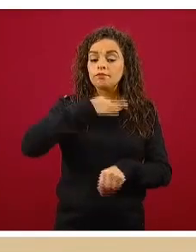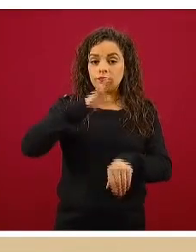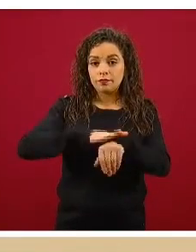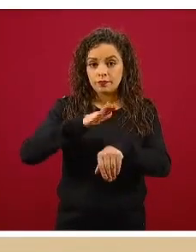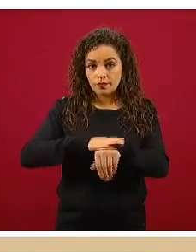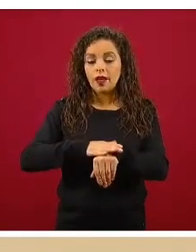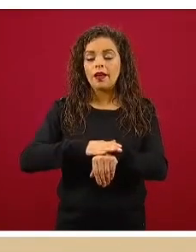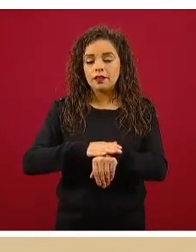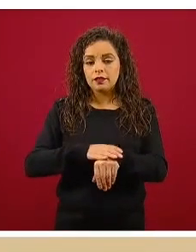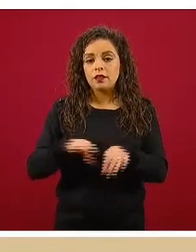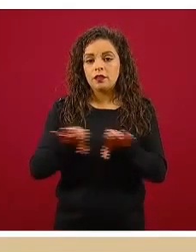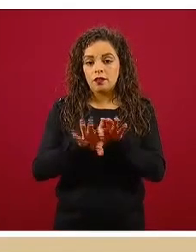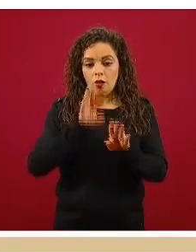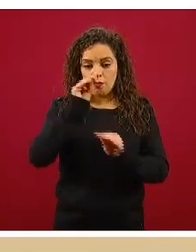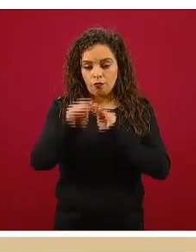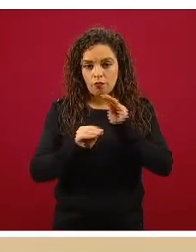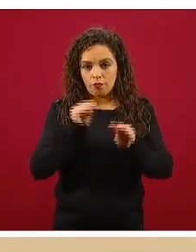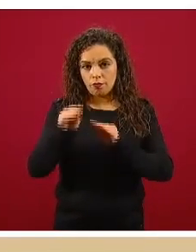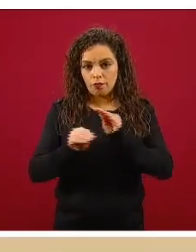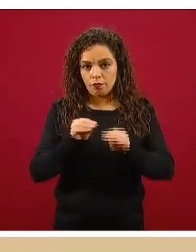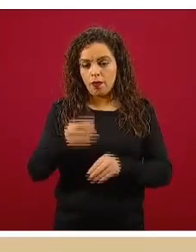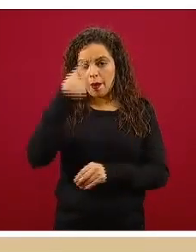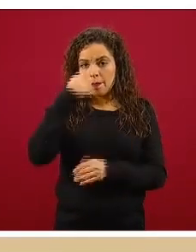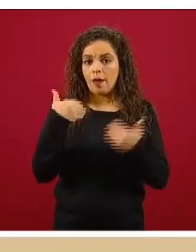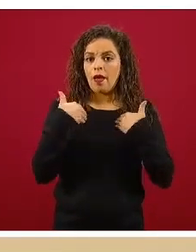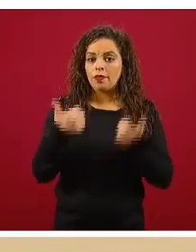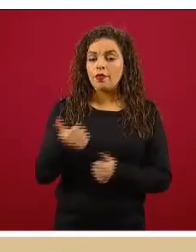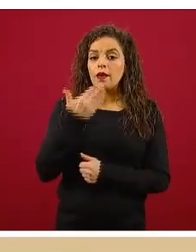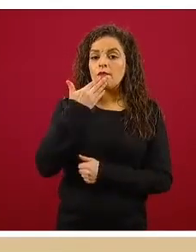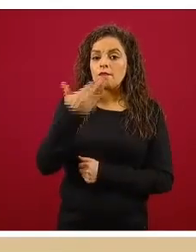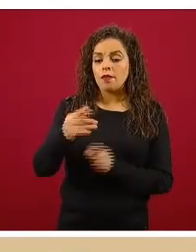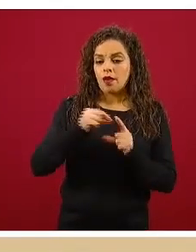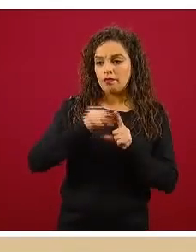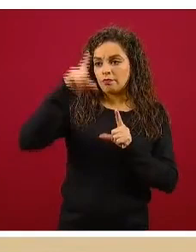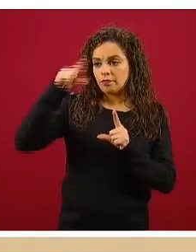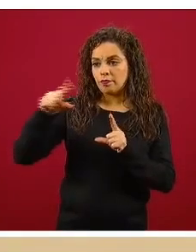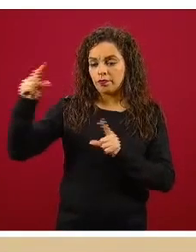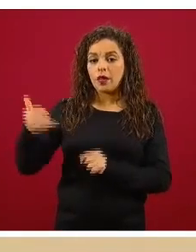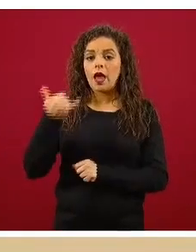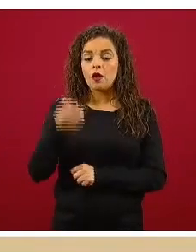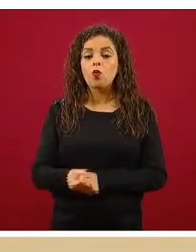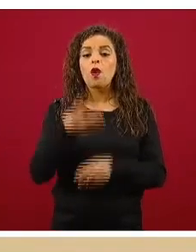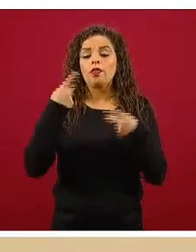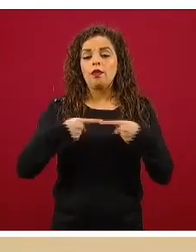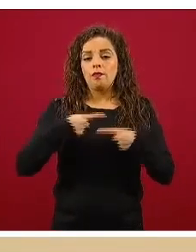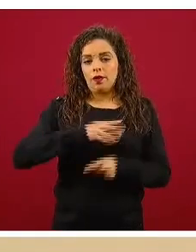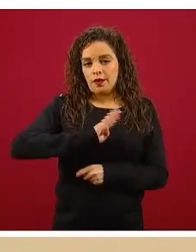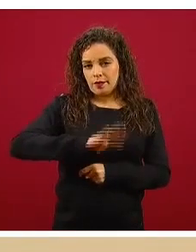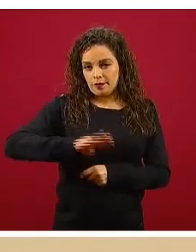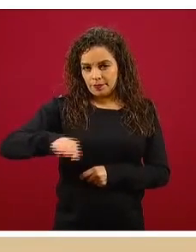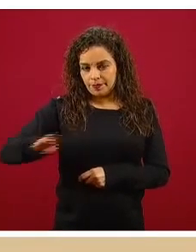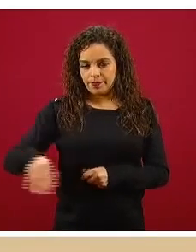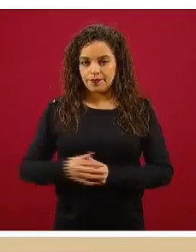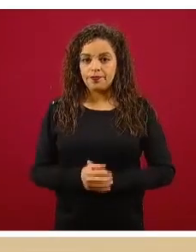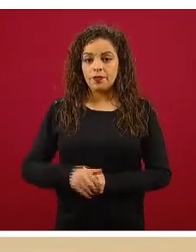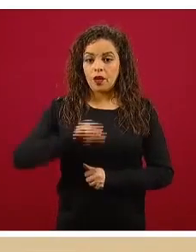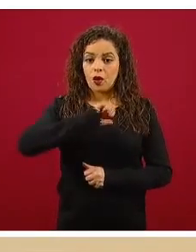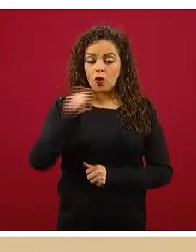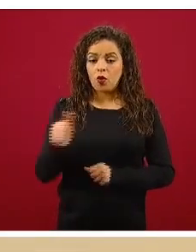momento interpretar de manera adecuada los gráficos y las defunciones. Veamos en la siguiente